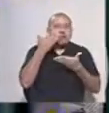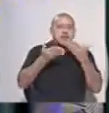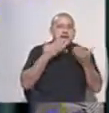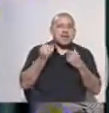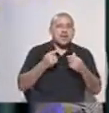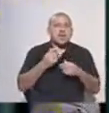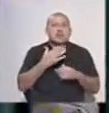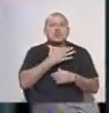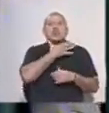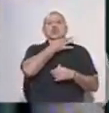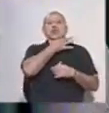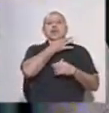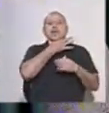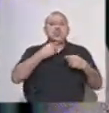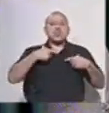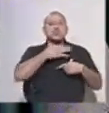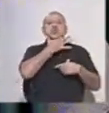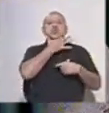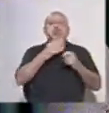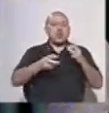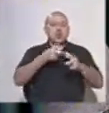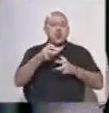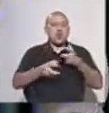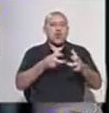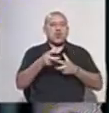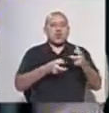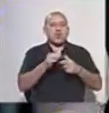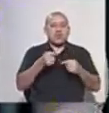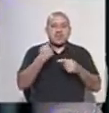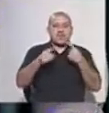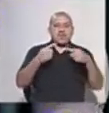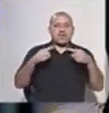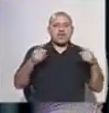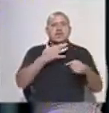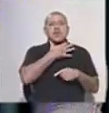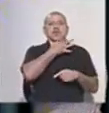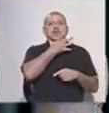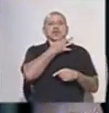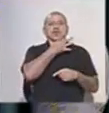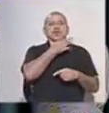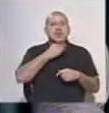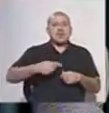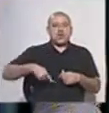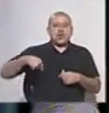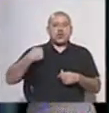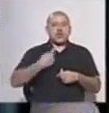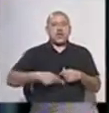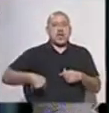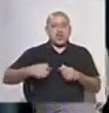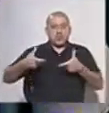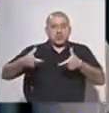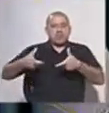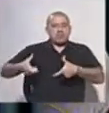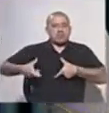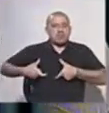polera, de color, todo polera de distinto color, con un redondel acá de otro color, ¿no? Una tela